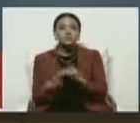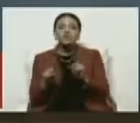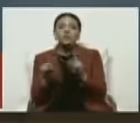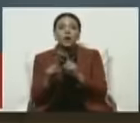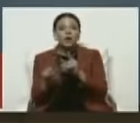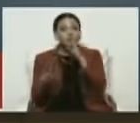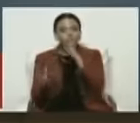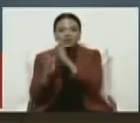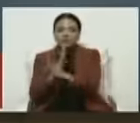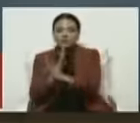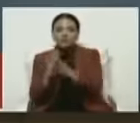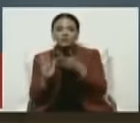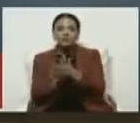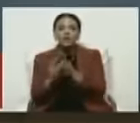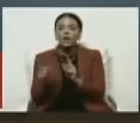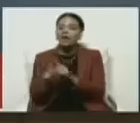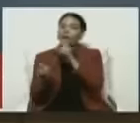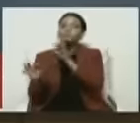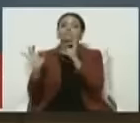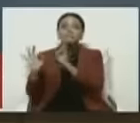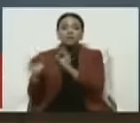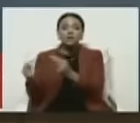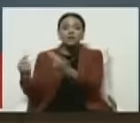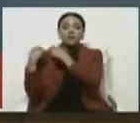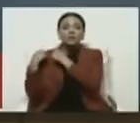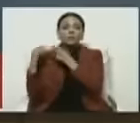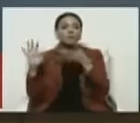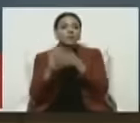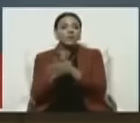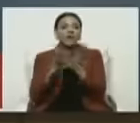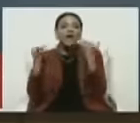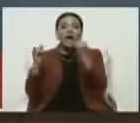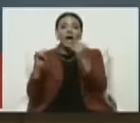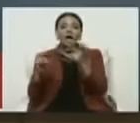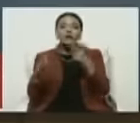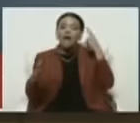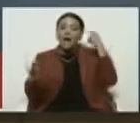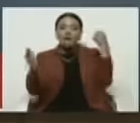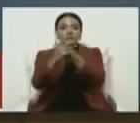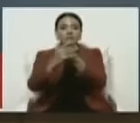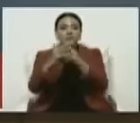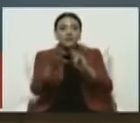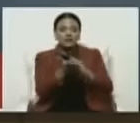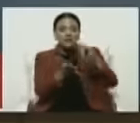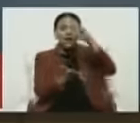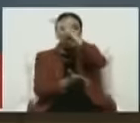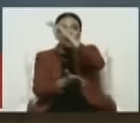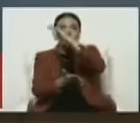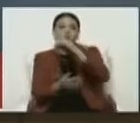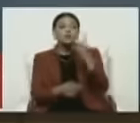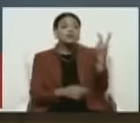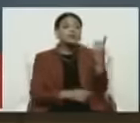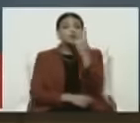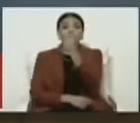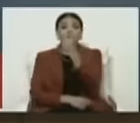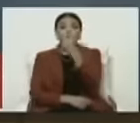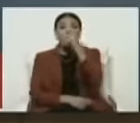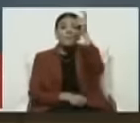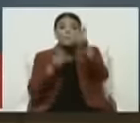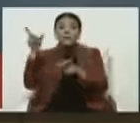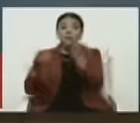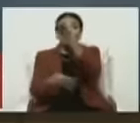directamente responsabilizado de un accidente aéreo que le costó la vida a 71 personas en